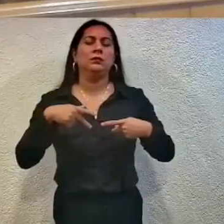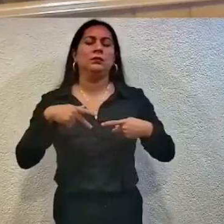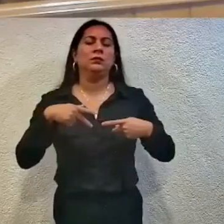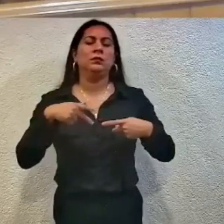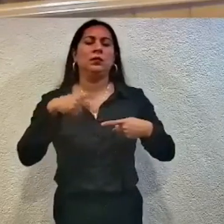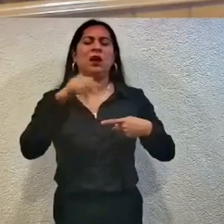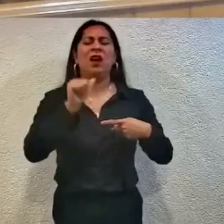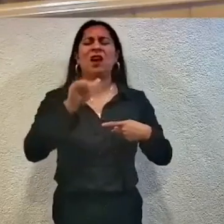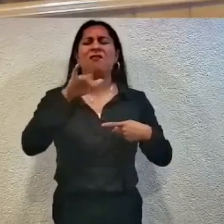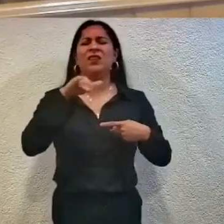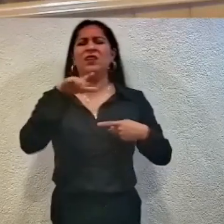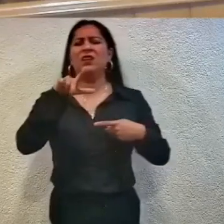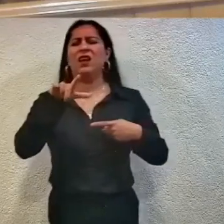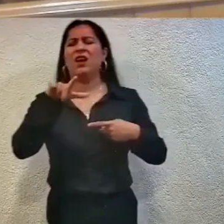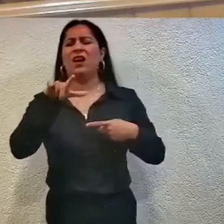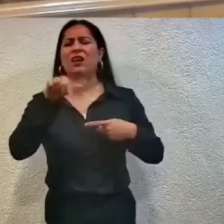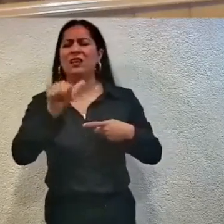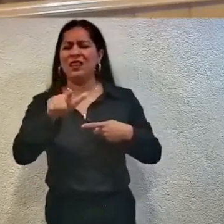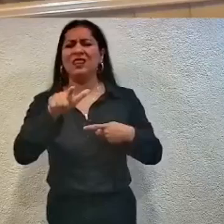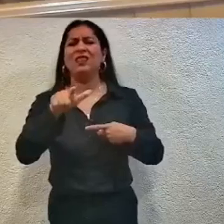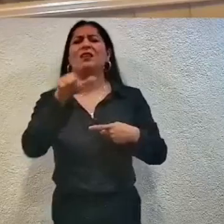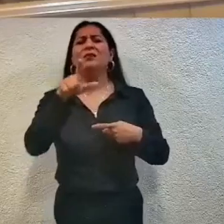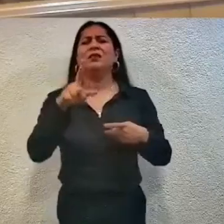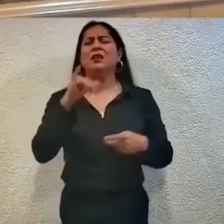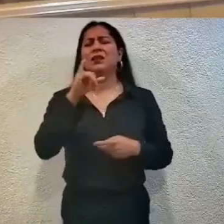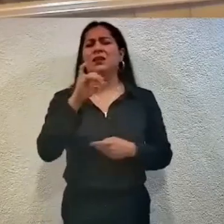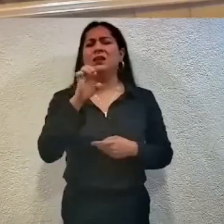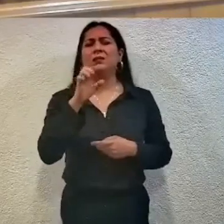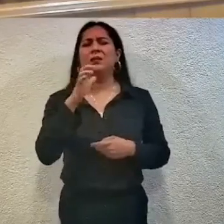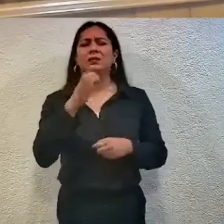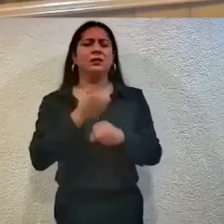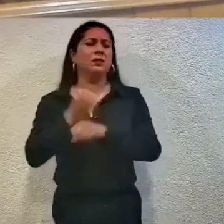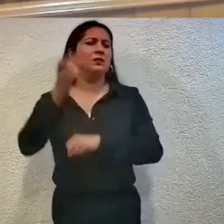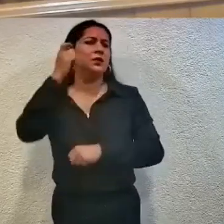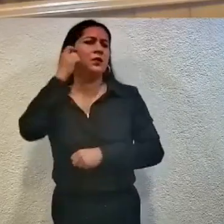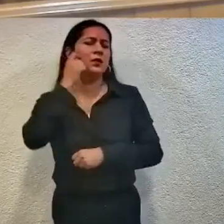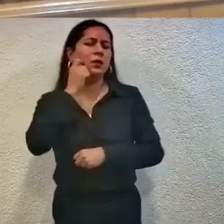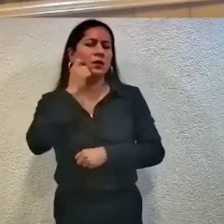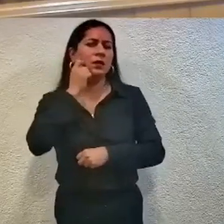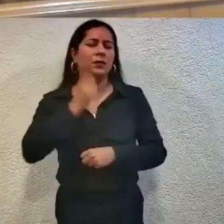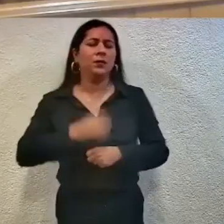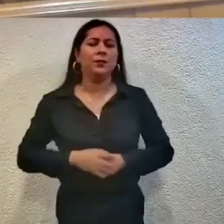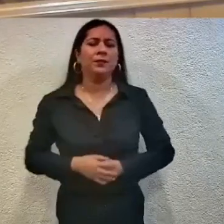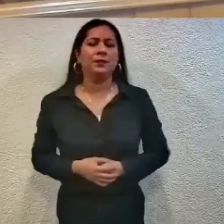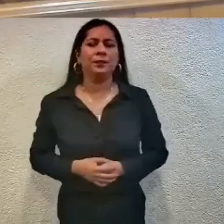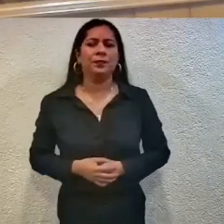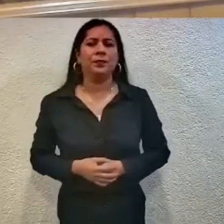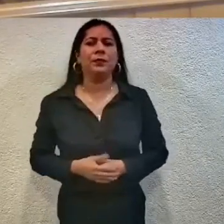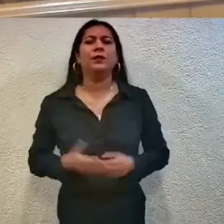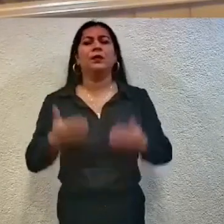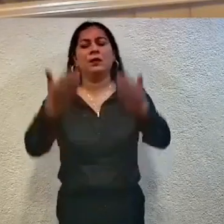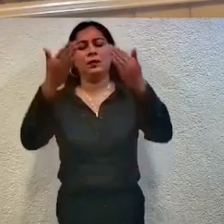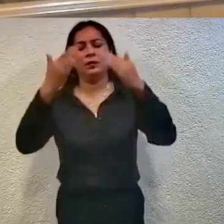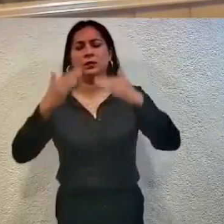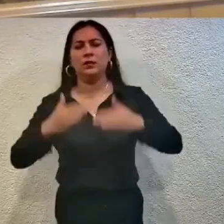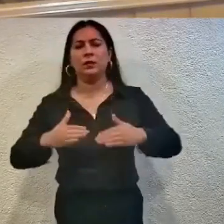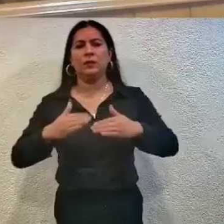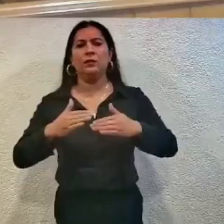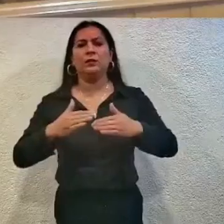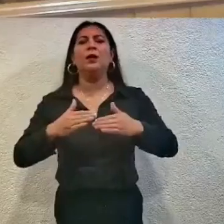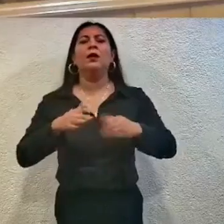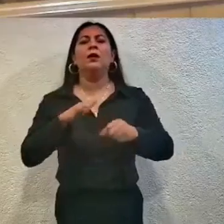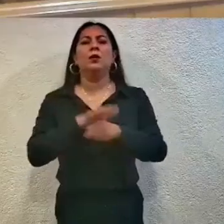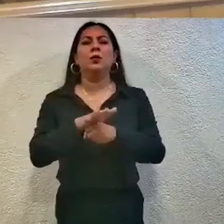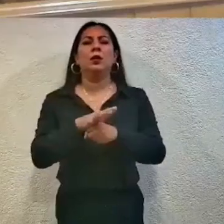Abigail Hernández Olea y el Instituto Electoral y de Participación Ciudadana del Estado de Guerrero. El tercer asunto listado es